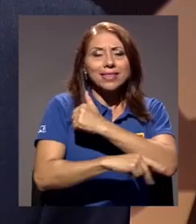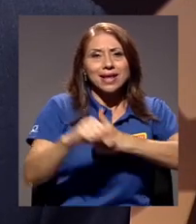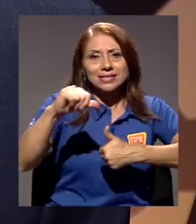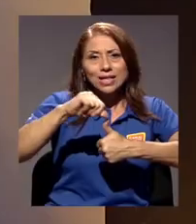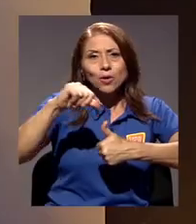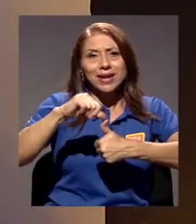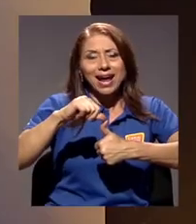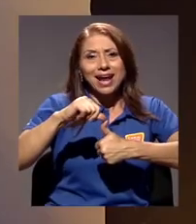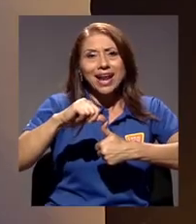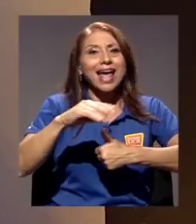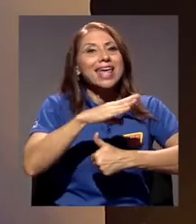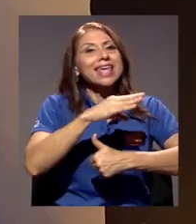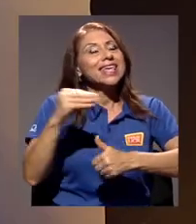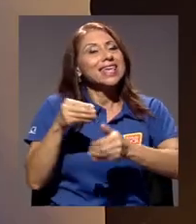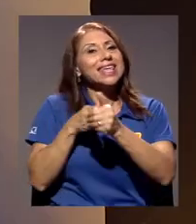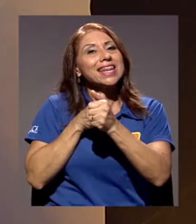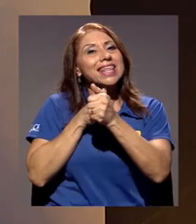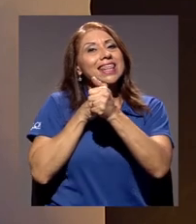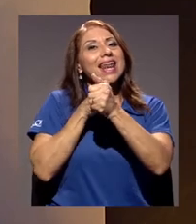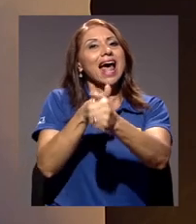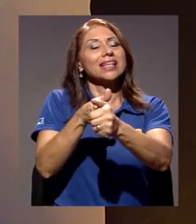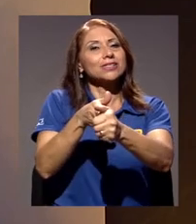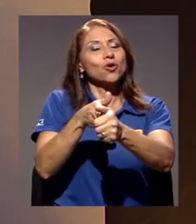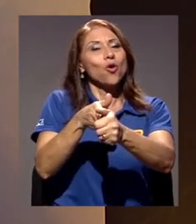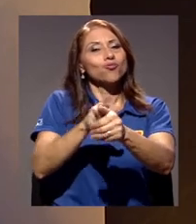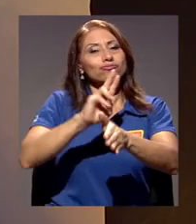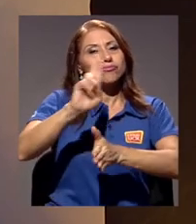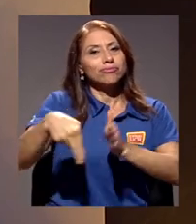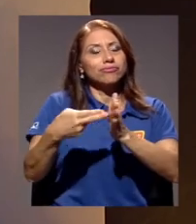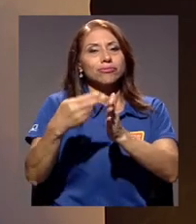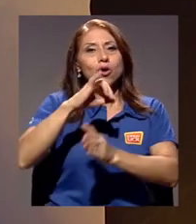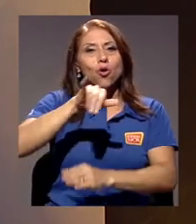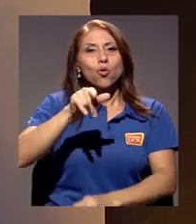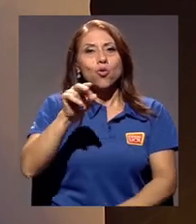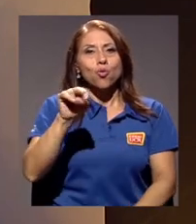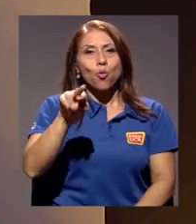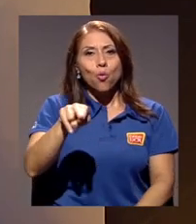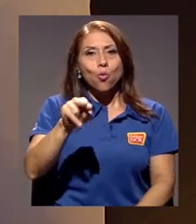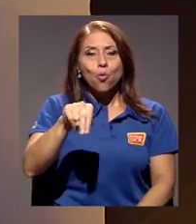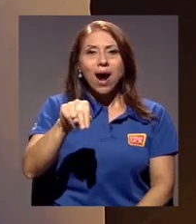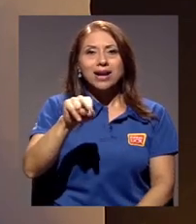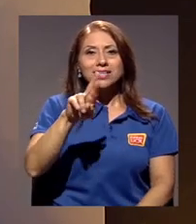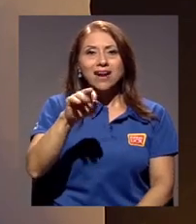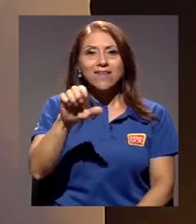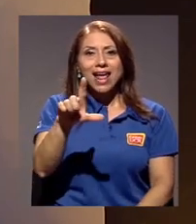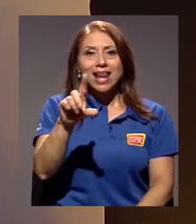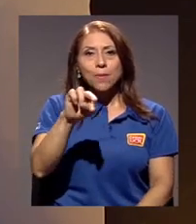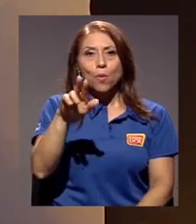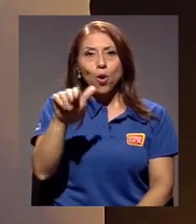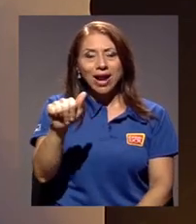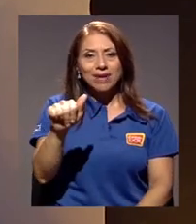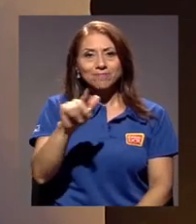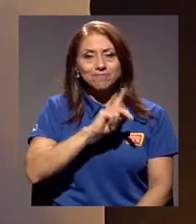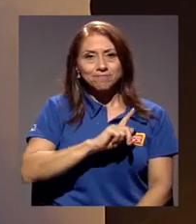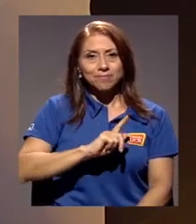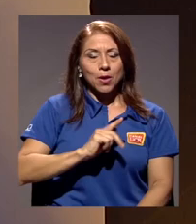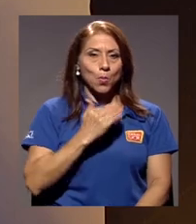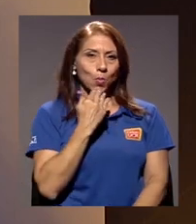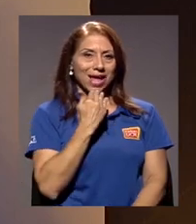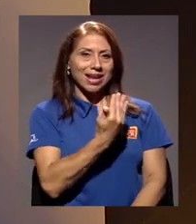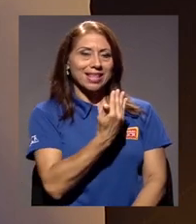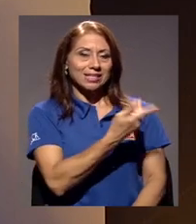y del liderazgo que ejerció don juan rafael mora muy agradecido por la oportunidad